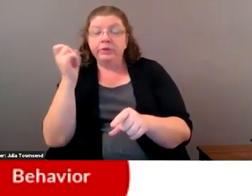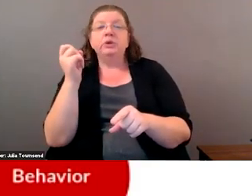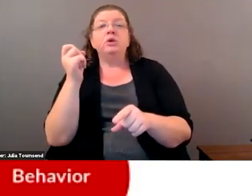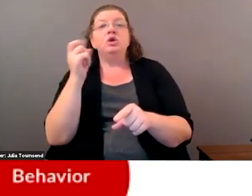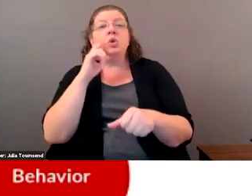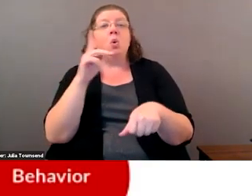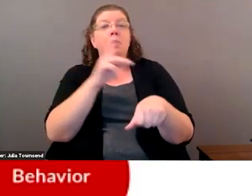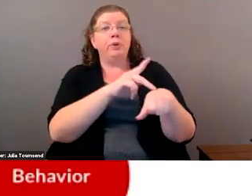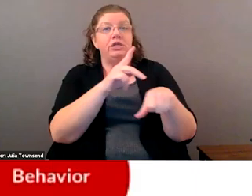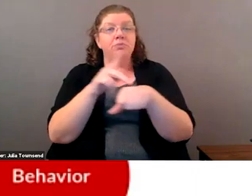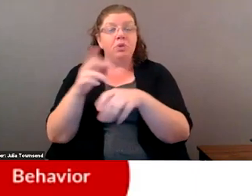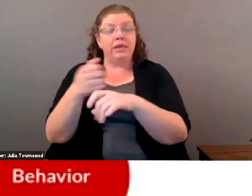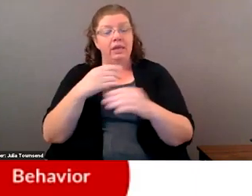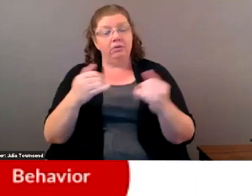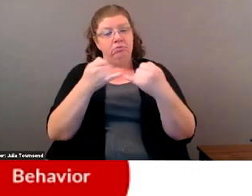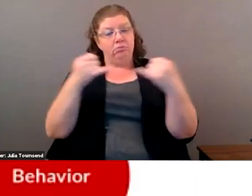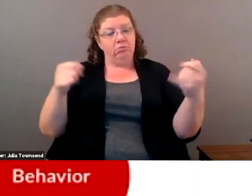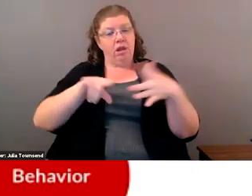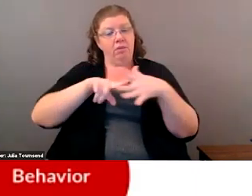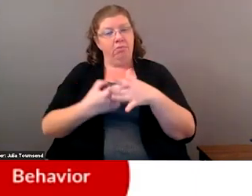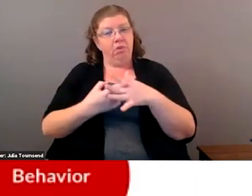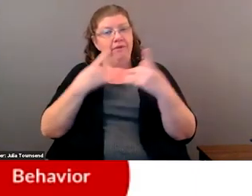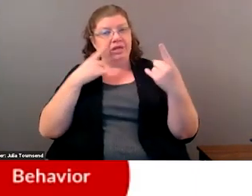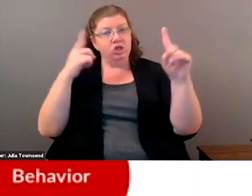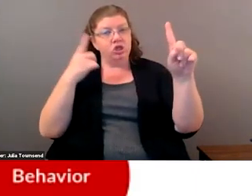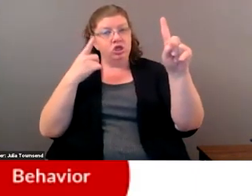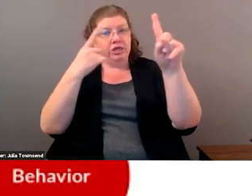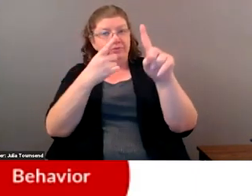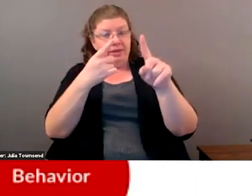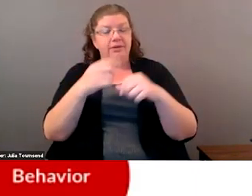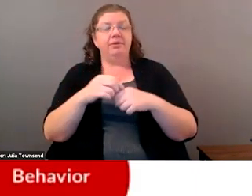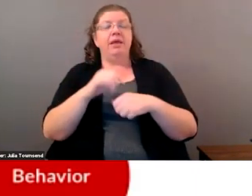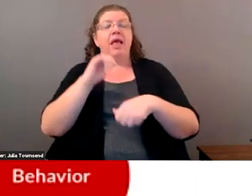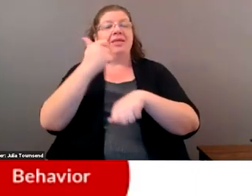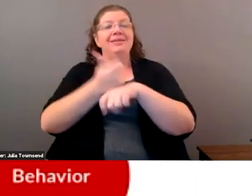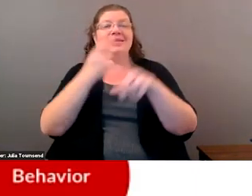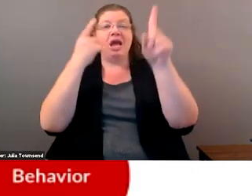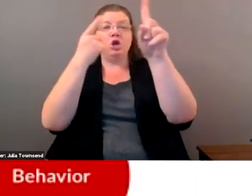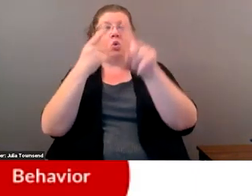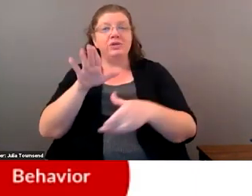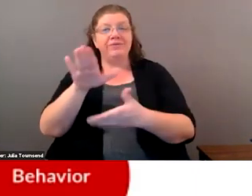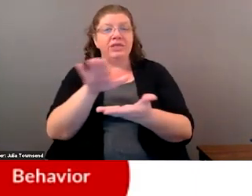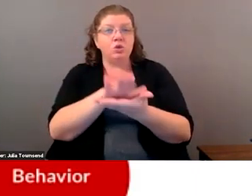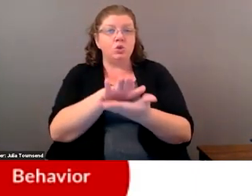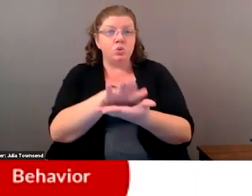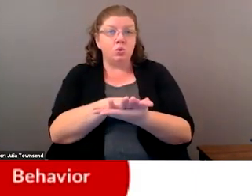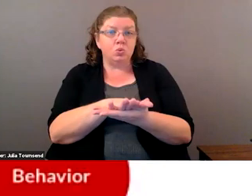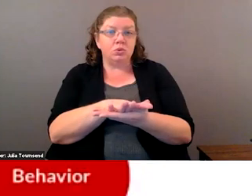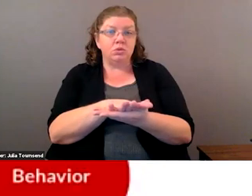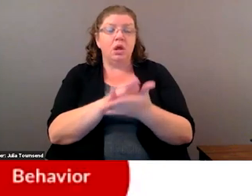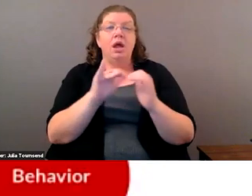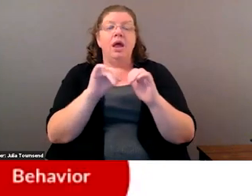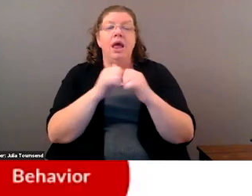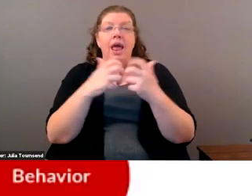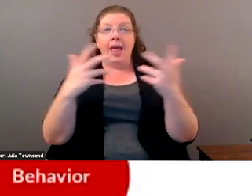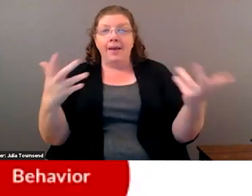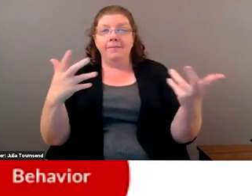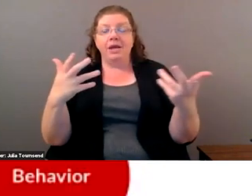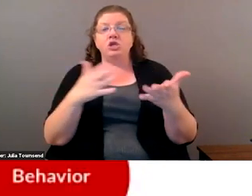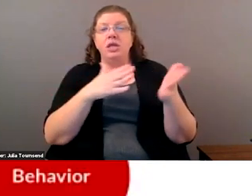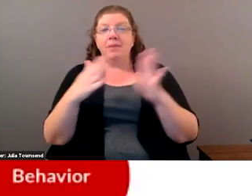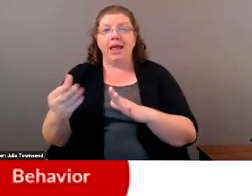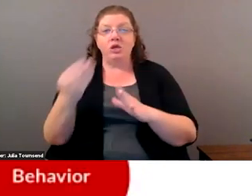esto esperamos completar este trabajo durante el verano de modo que los directores reciben su punto de referencia de desempeño las siguientes